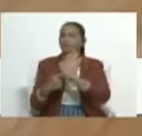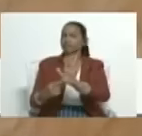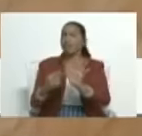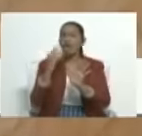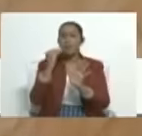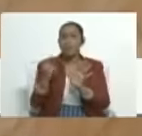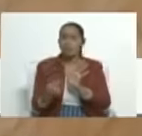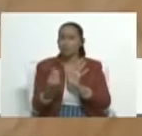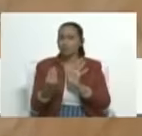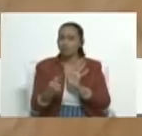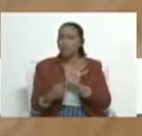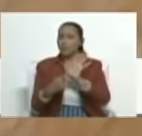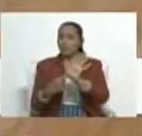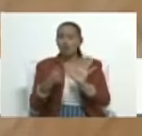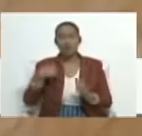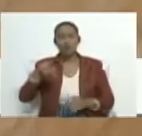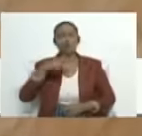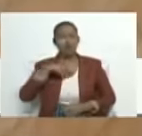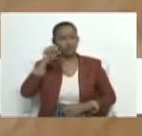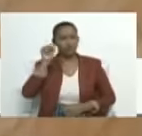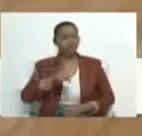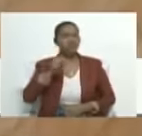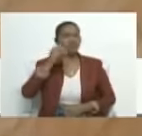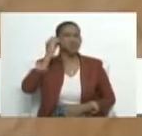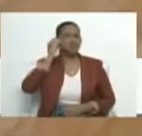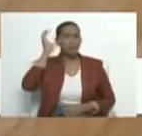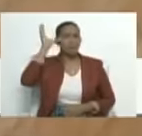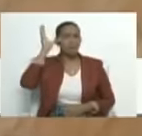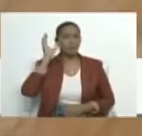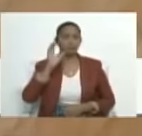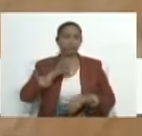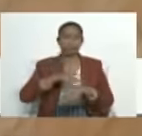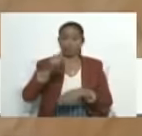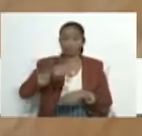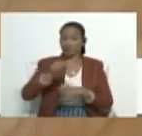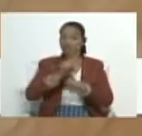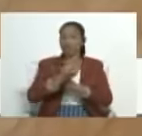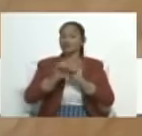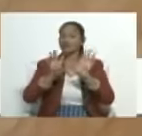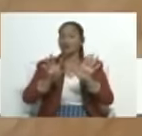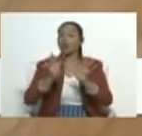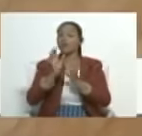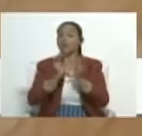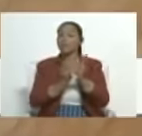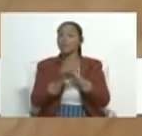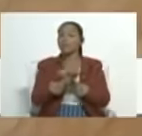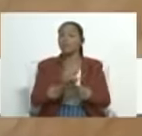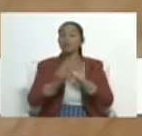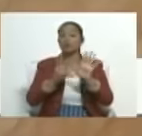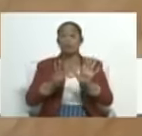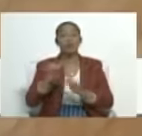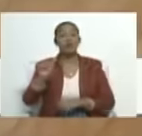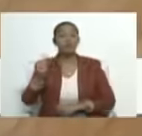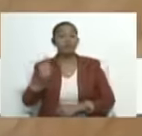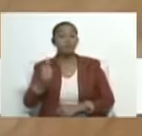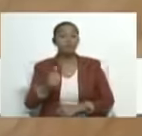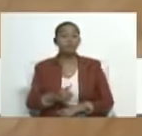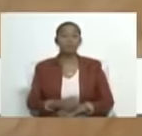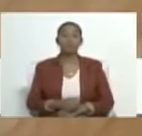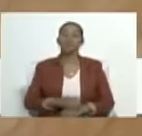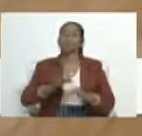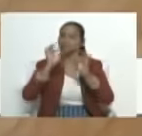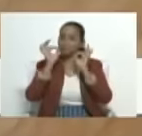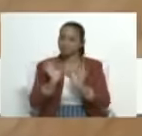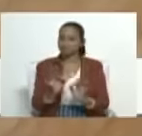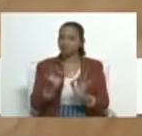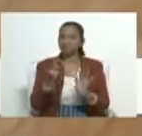mostrando de lo que somos capaces, porque este 19 de abril de 1810 marcó y abrió las